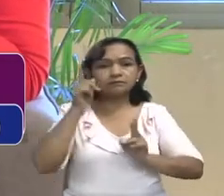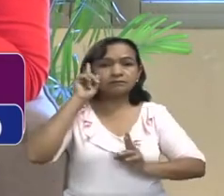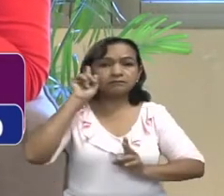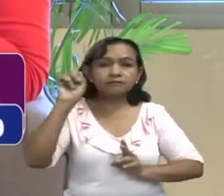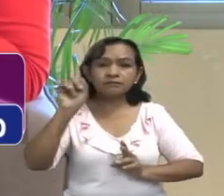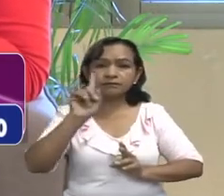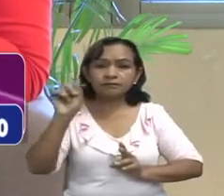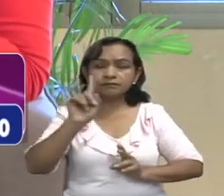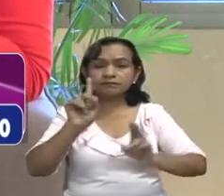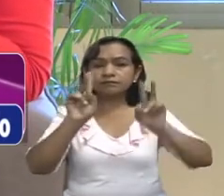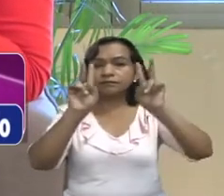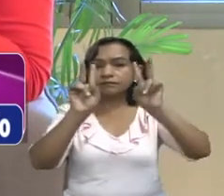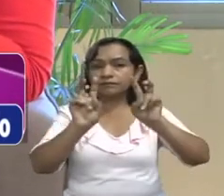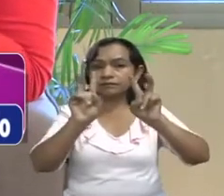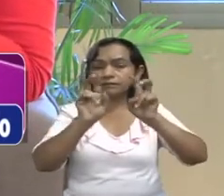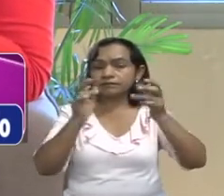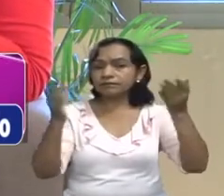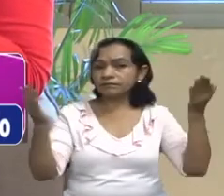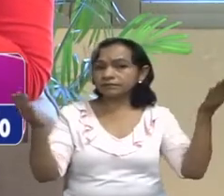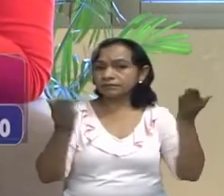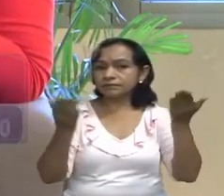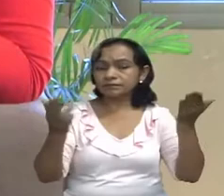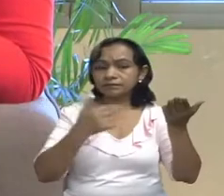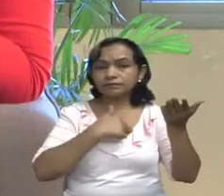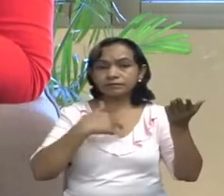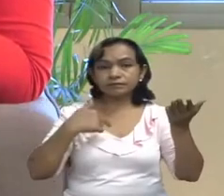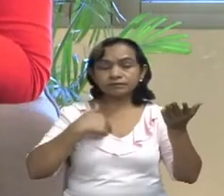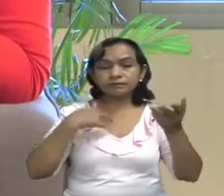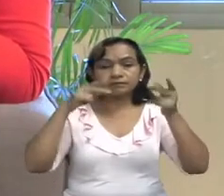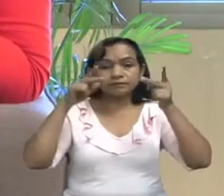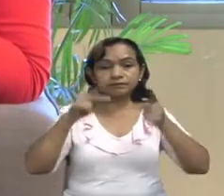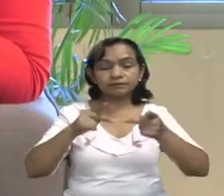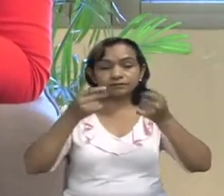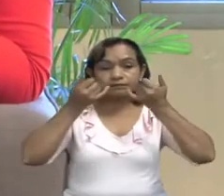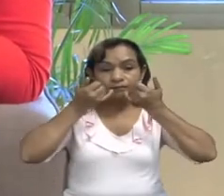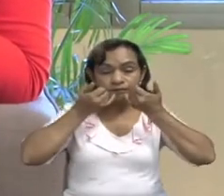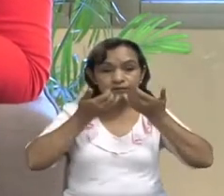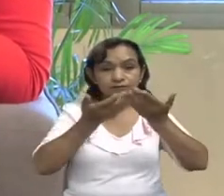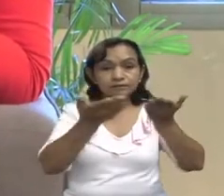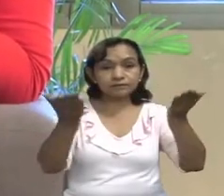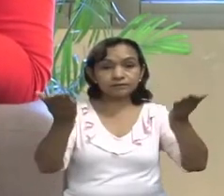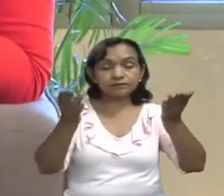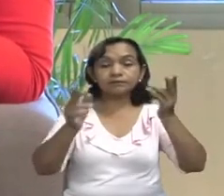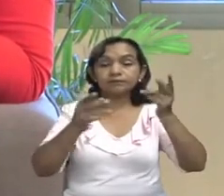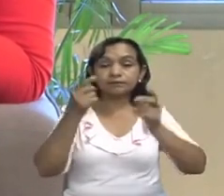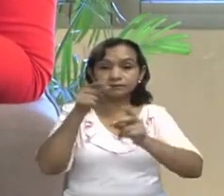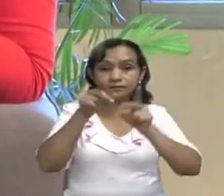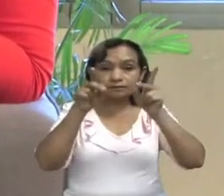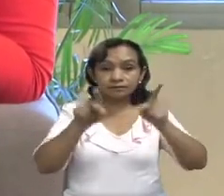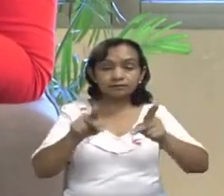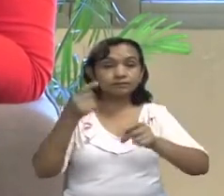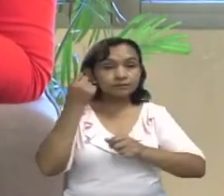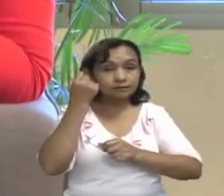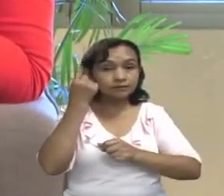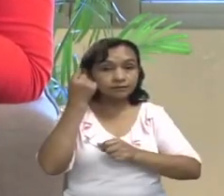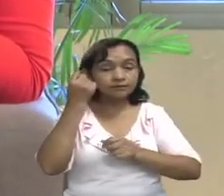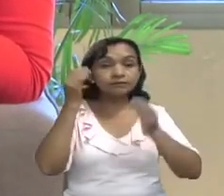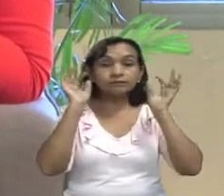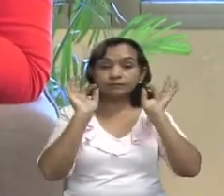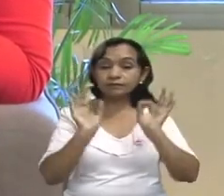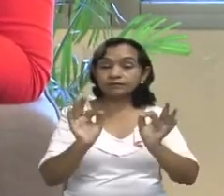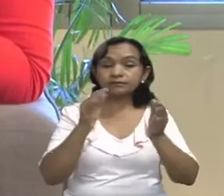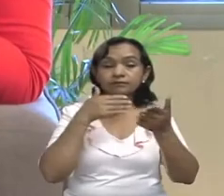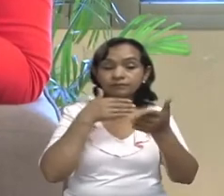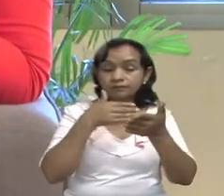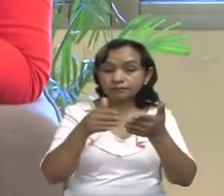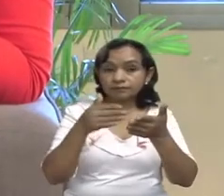mucho sobre eso. Claro. ¿Cómo hacer para que esa información sea comprensible, sea lo suficientemente